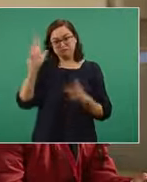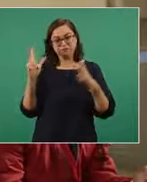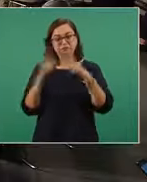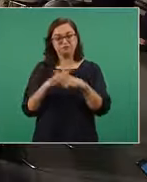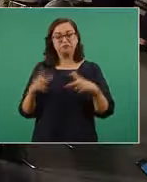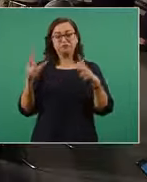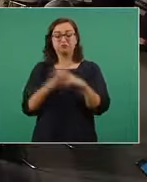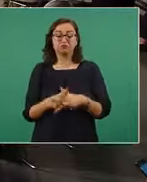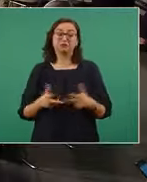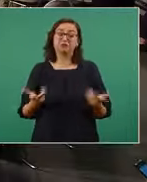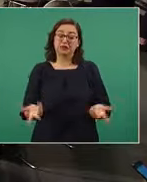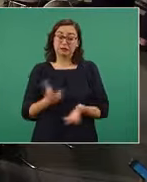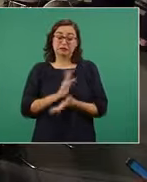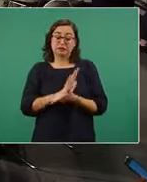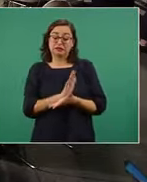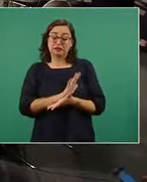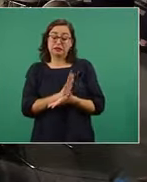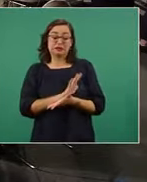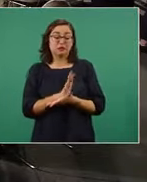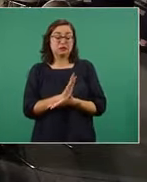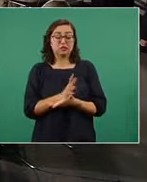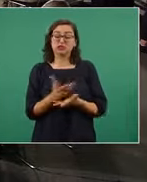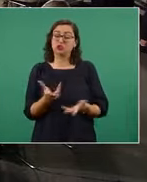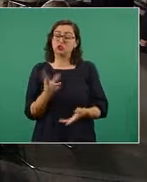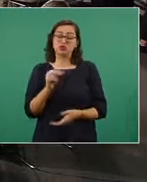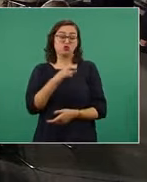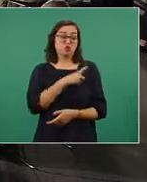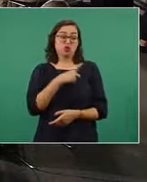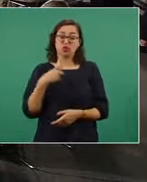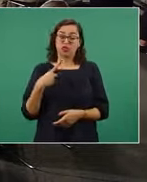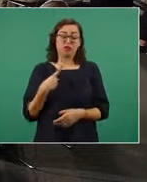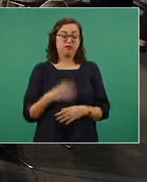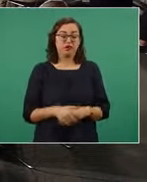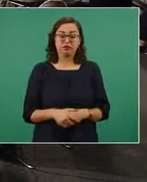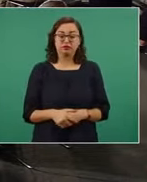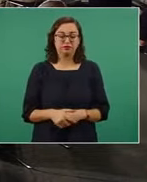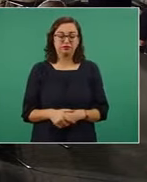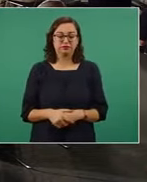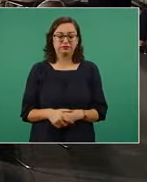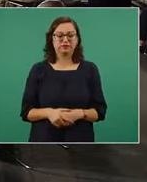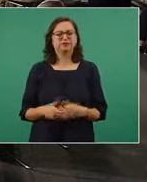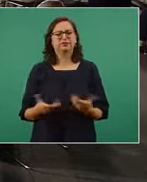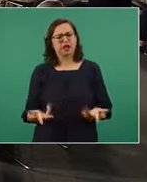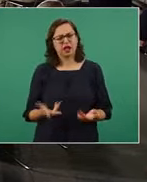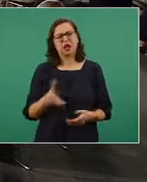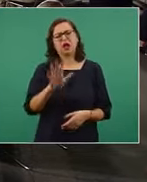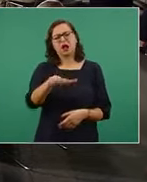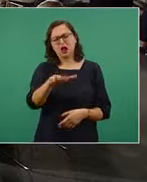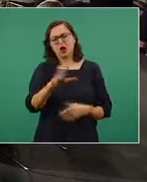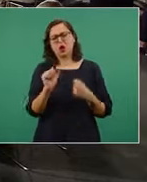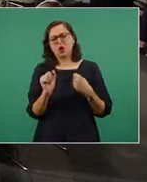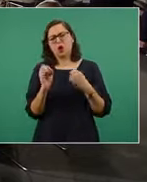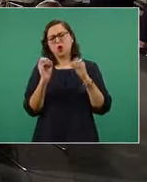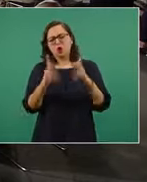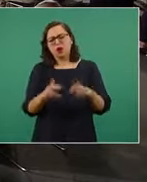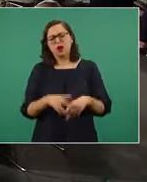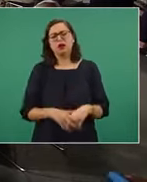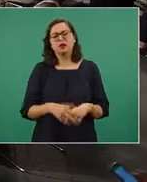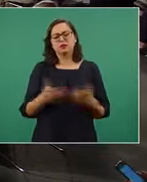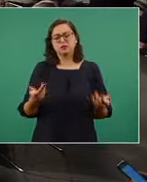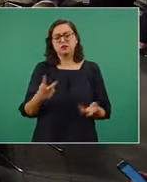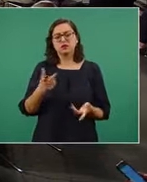el gobernador de Sinaloa, le sugieren los intelectuales, artistas y académicos que también entonces se prohíban las peleas de gallos,